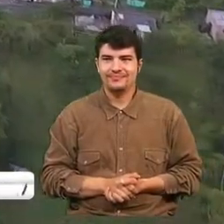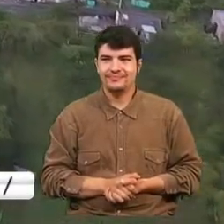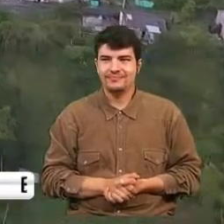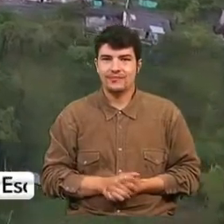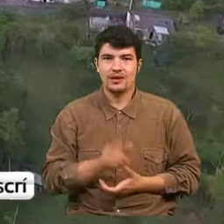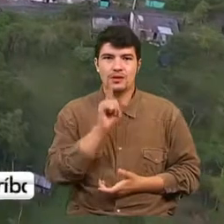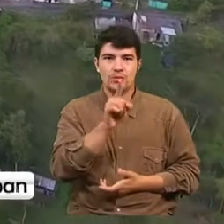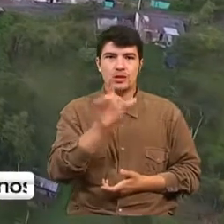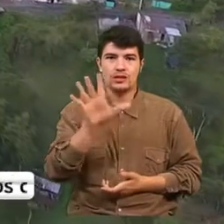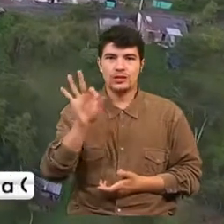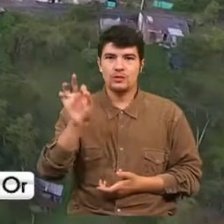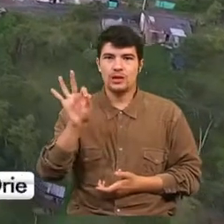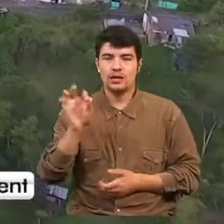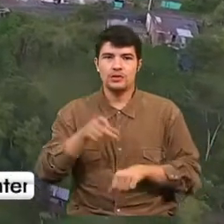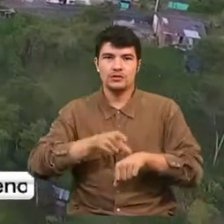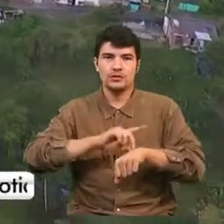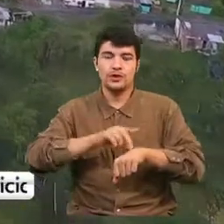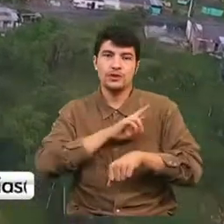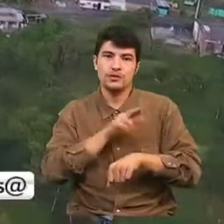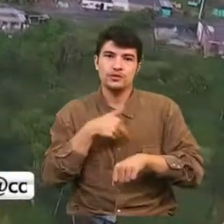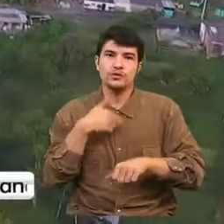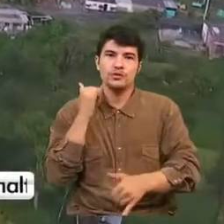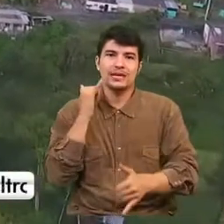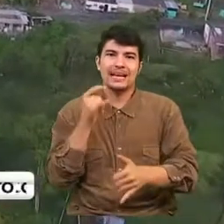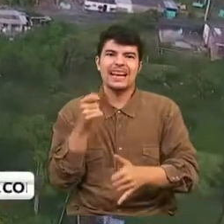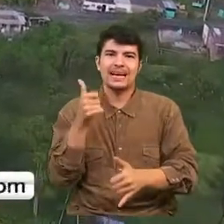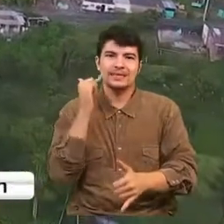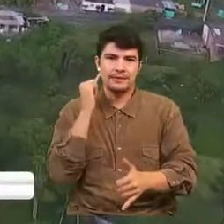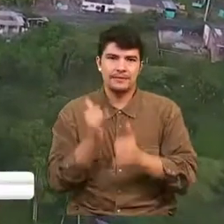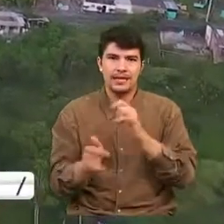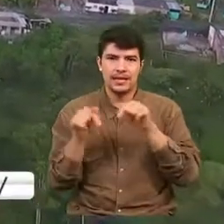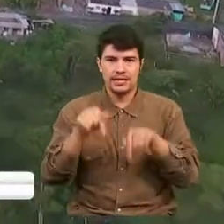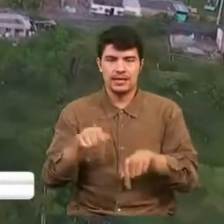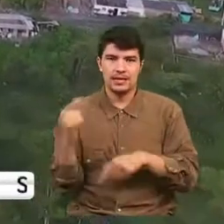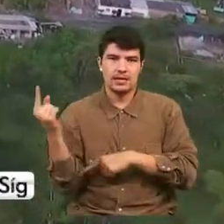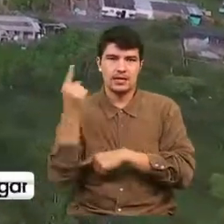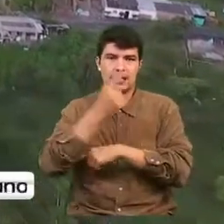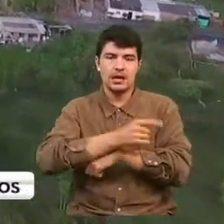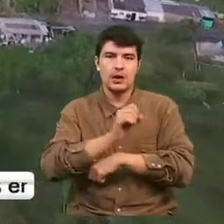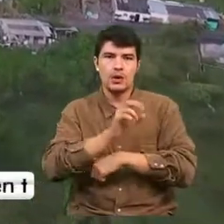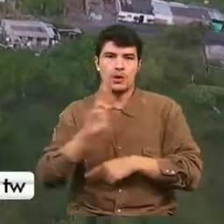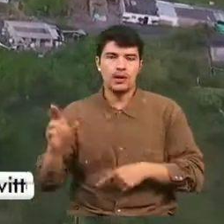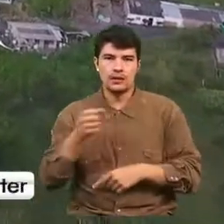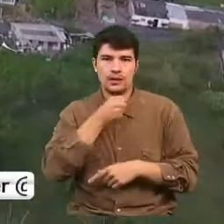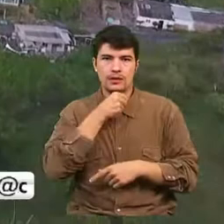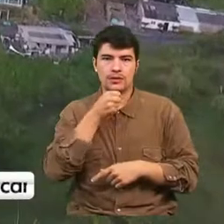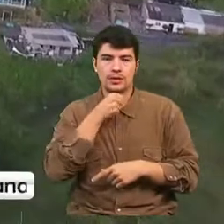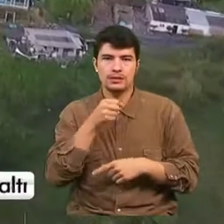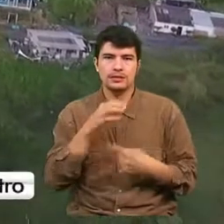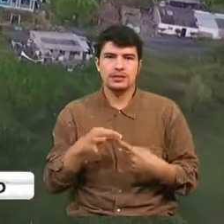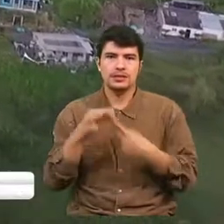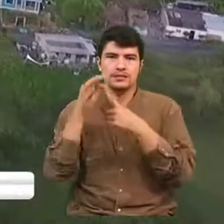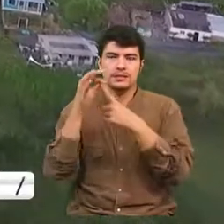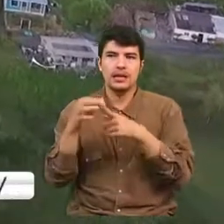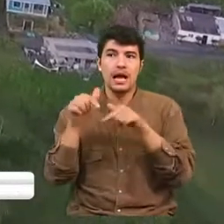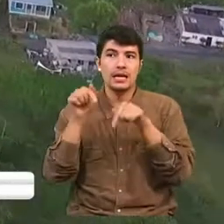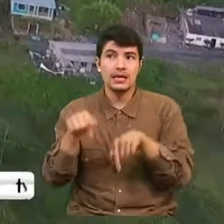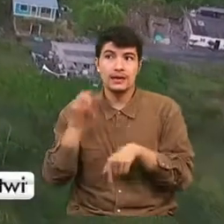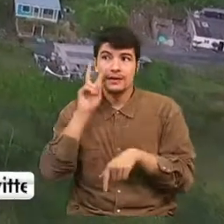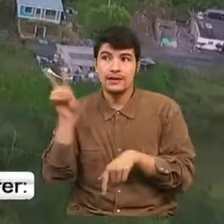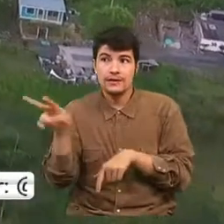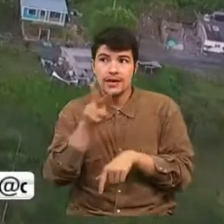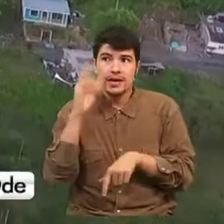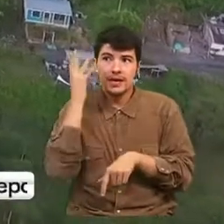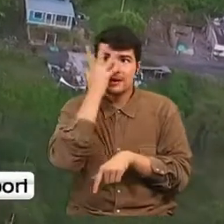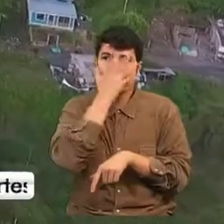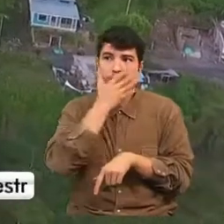Una de la tarde de 58 minutos, nosotros de esta manera estamos llegando al final de esta emisión especial de Oriente Noticias, precisamente con esta hermosa